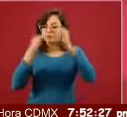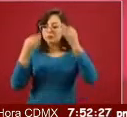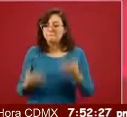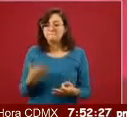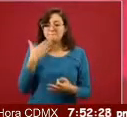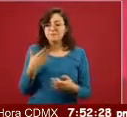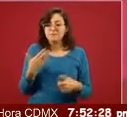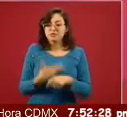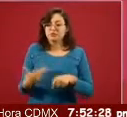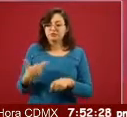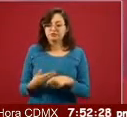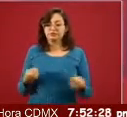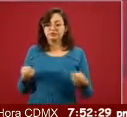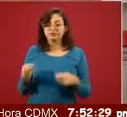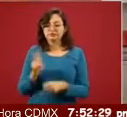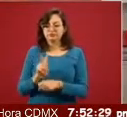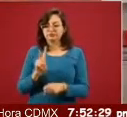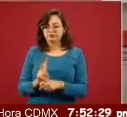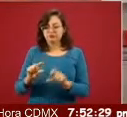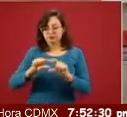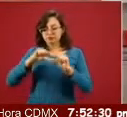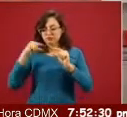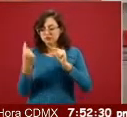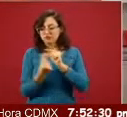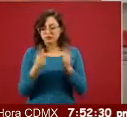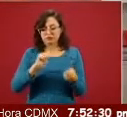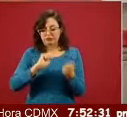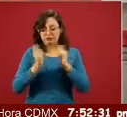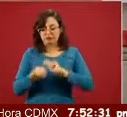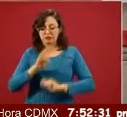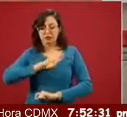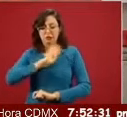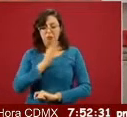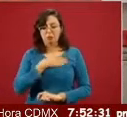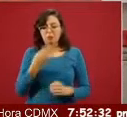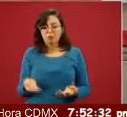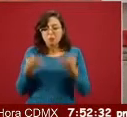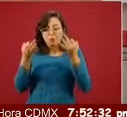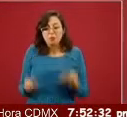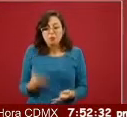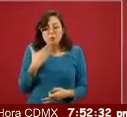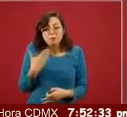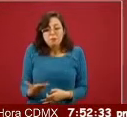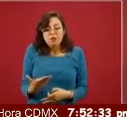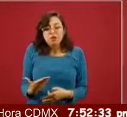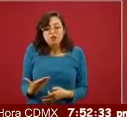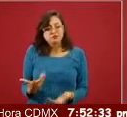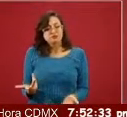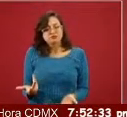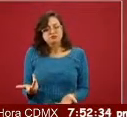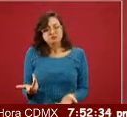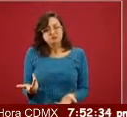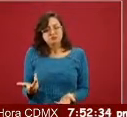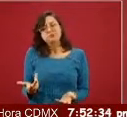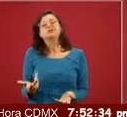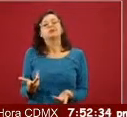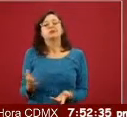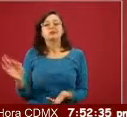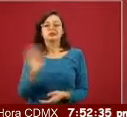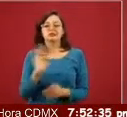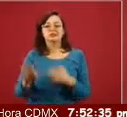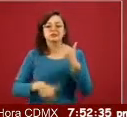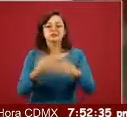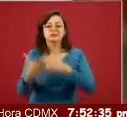de regulación, porque si no se cuida que esté una traducción y que sea una traducción competente, entonces eso puede derivar